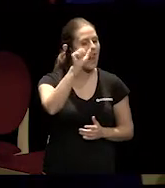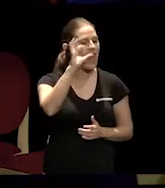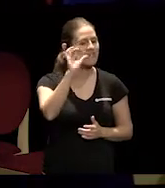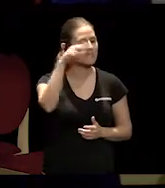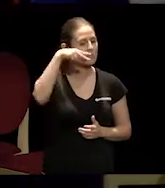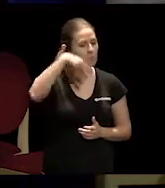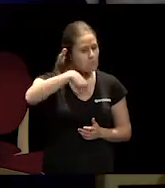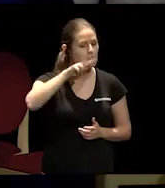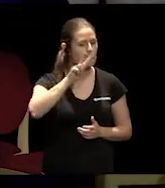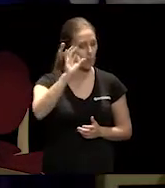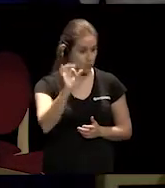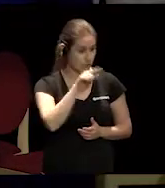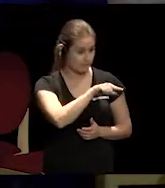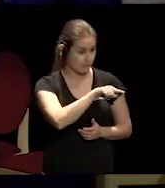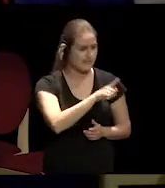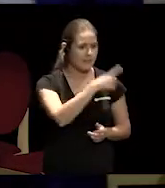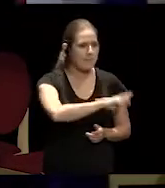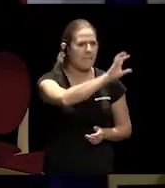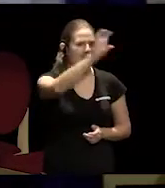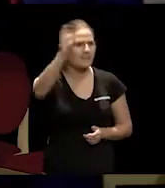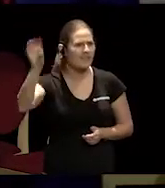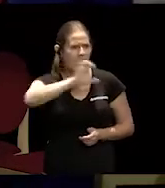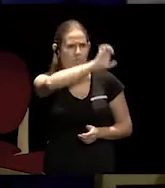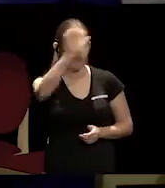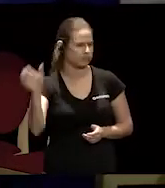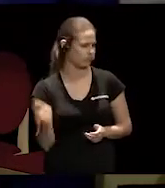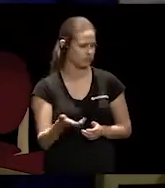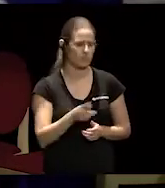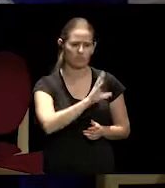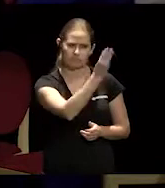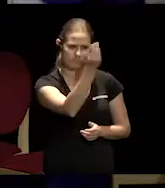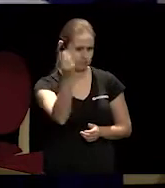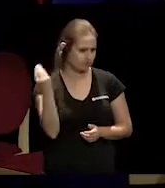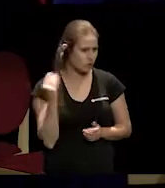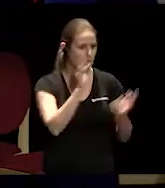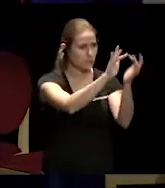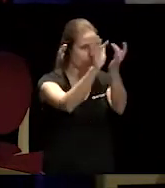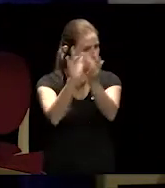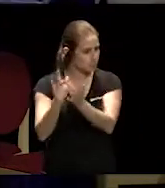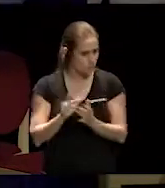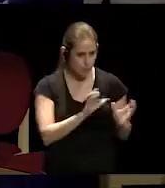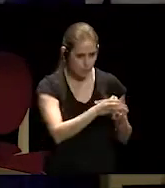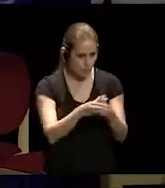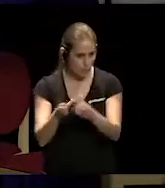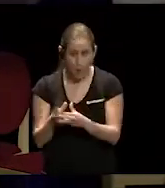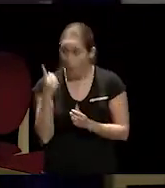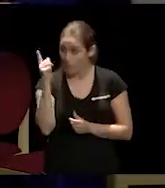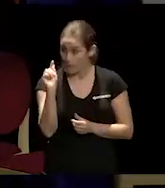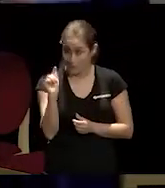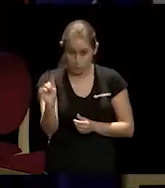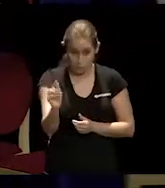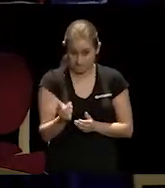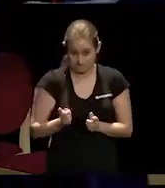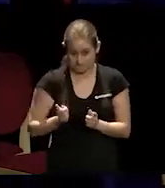también croatas, búlgaros, italianos, interactúen con grupos de estudiantes en Italia. Nos queda un minutito. ¿Y qué